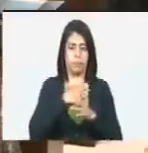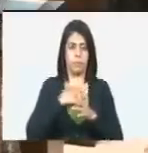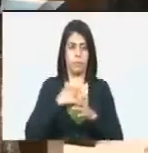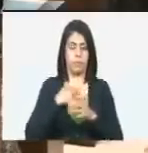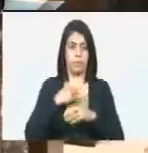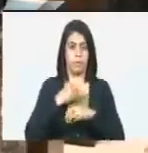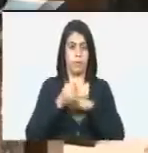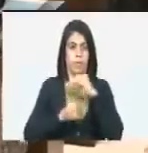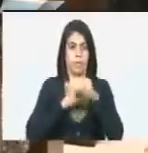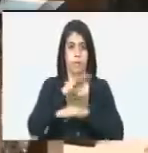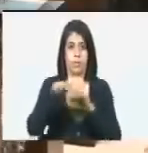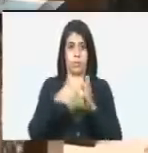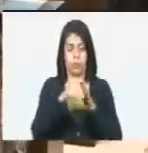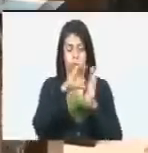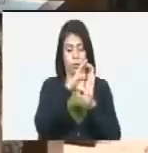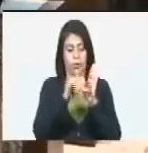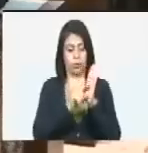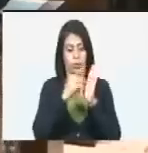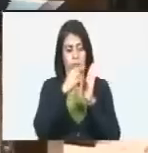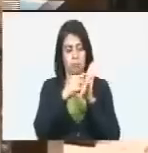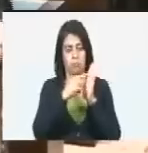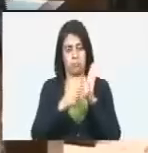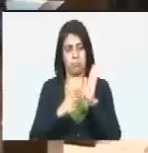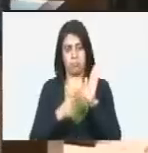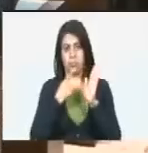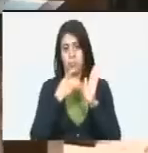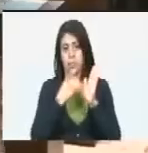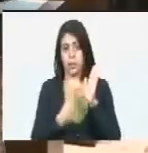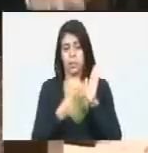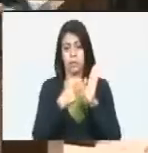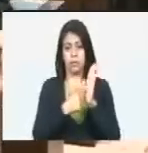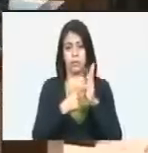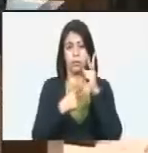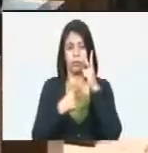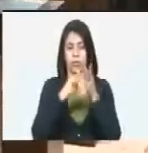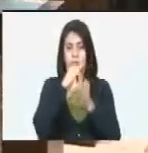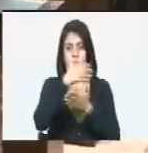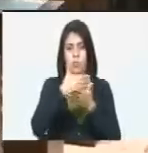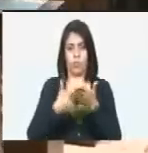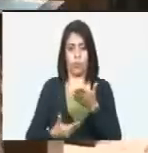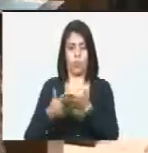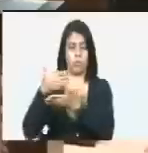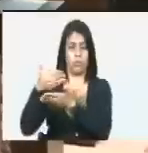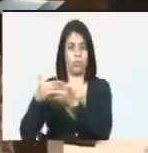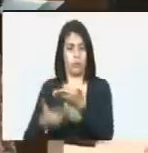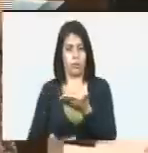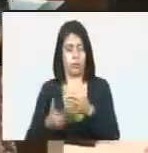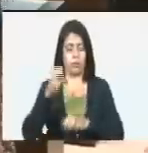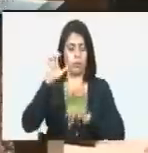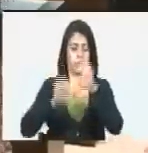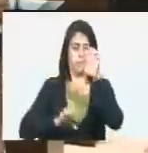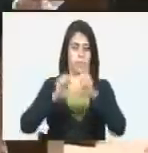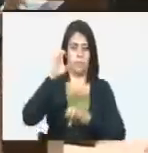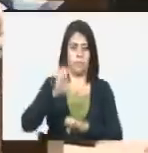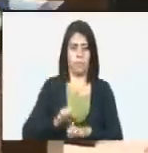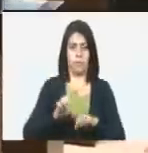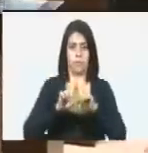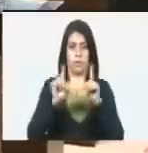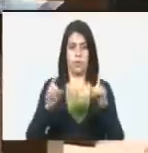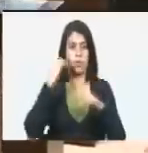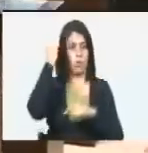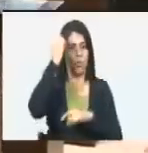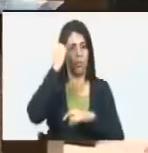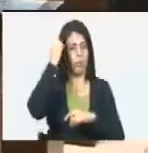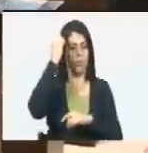todas en la Constitución, están previstas en los documentos estratégicos, en los análisis, en las opiniones,